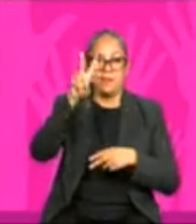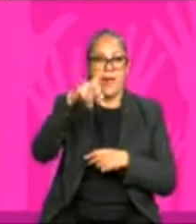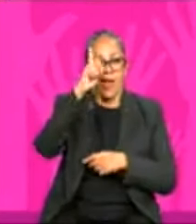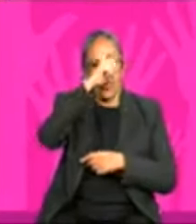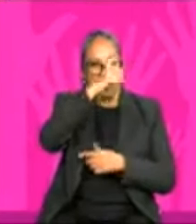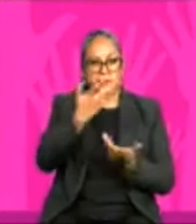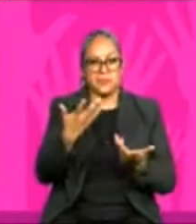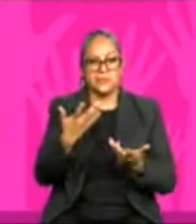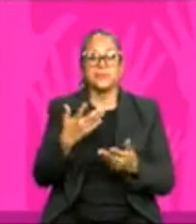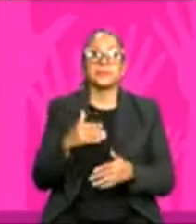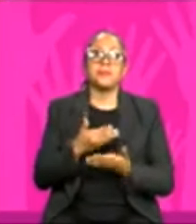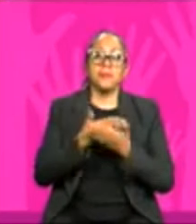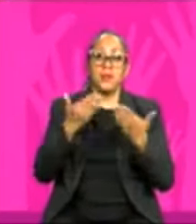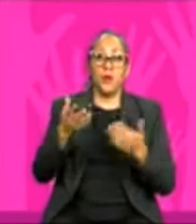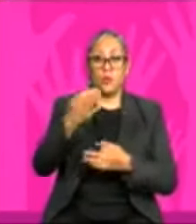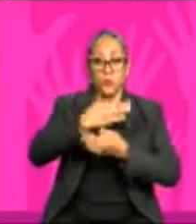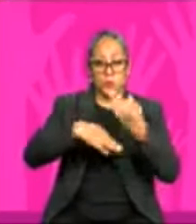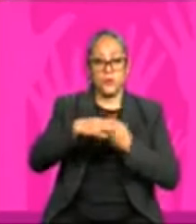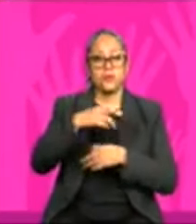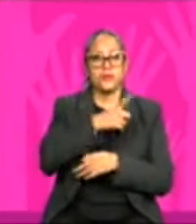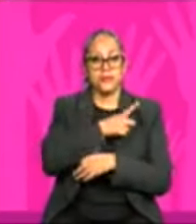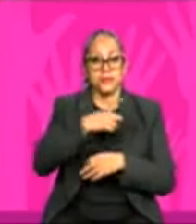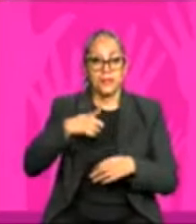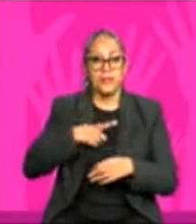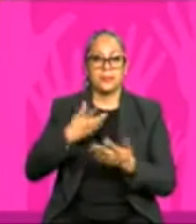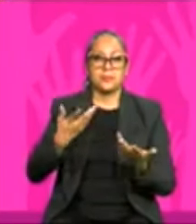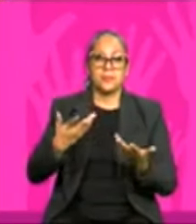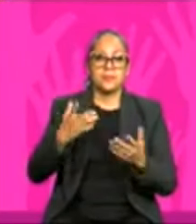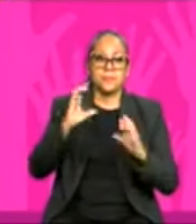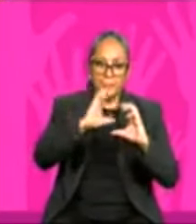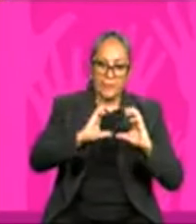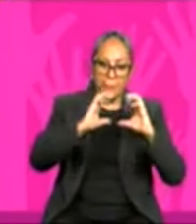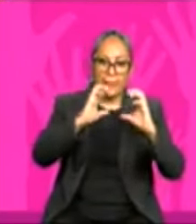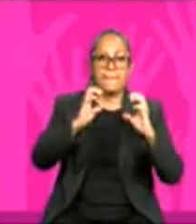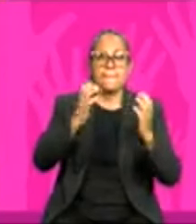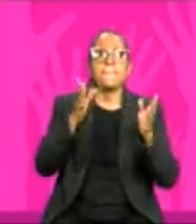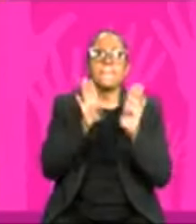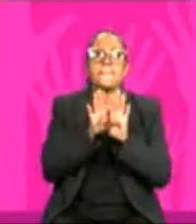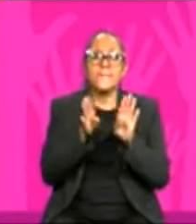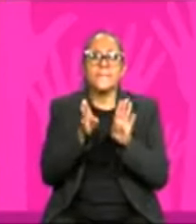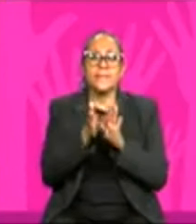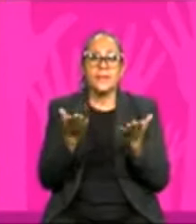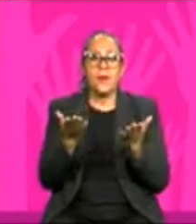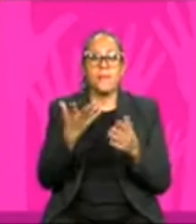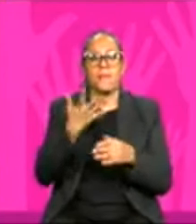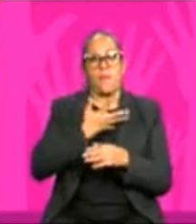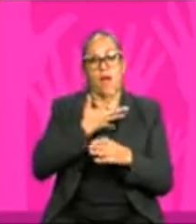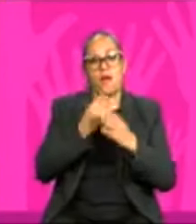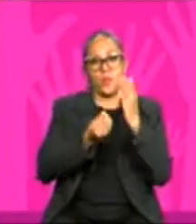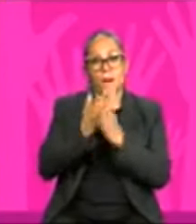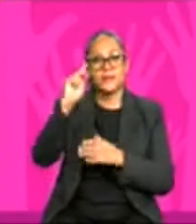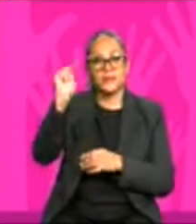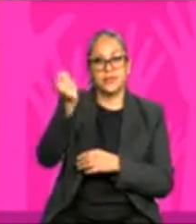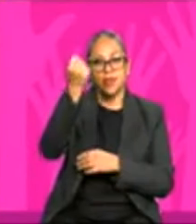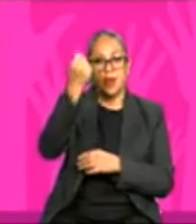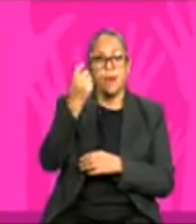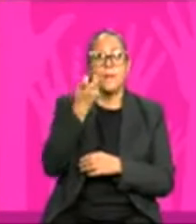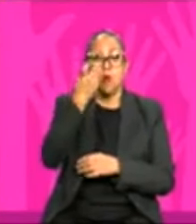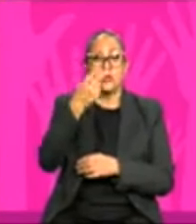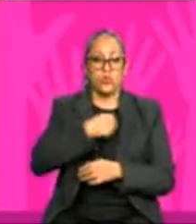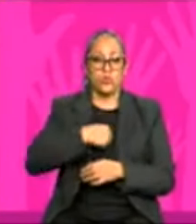todos y todas debemos ser tratados con el mayor cuidado a través de las tecnologías y por ello seremos